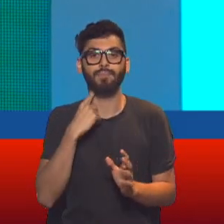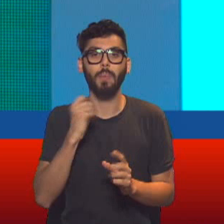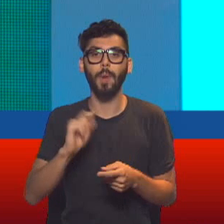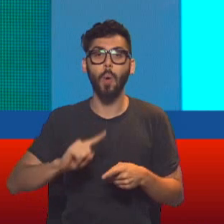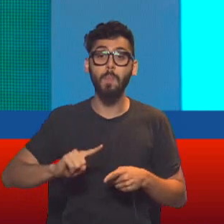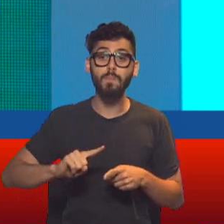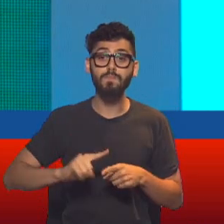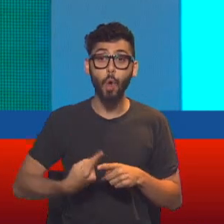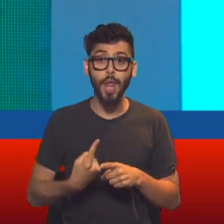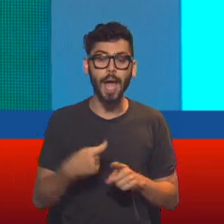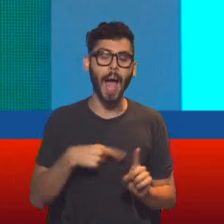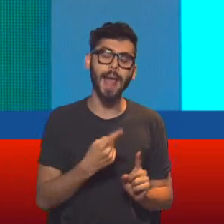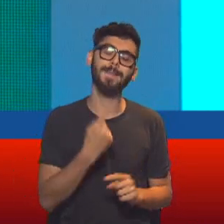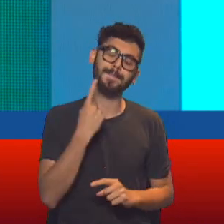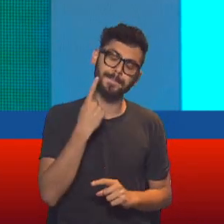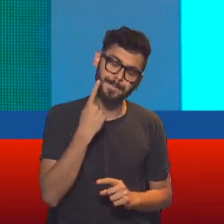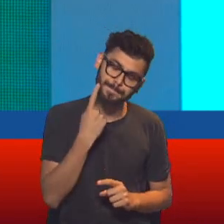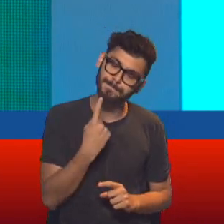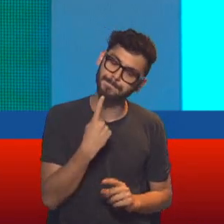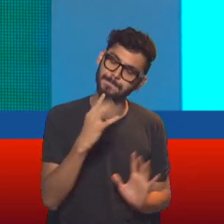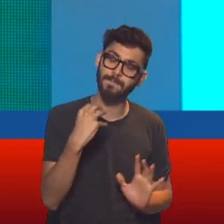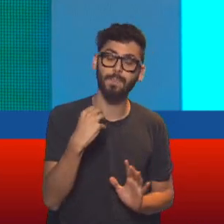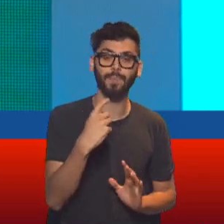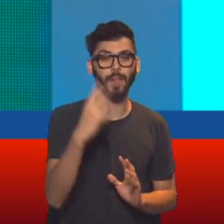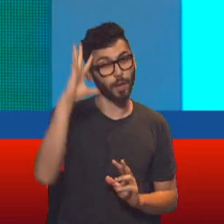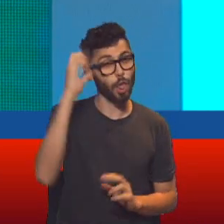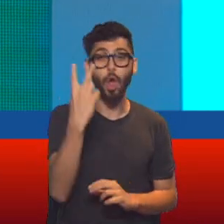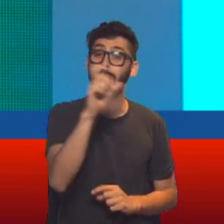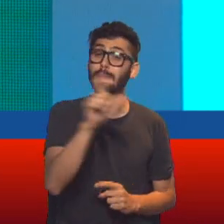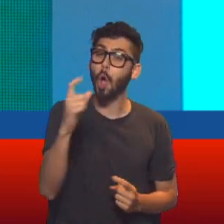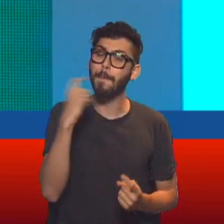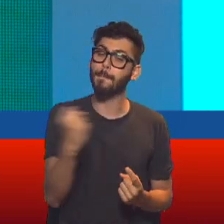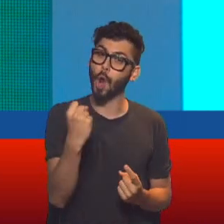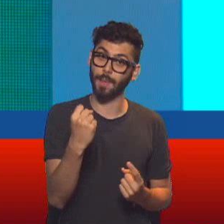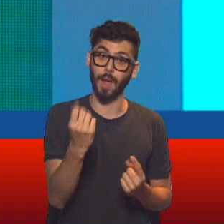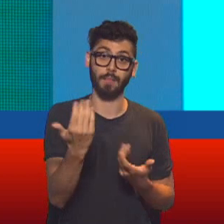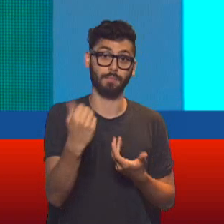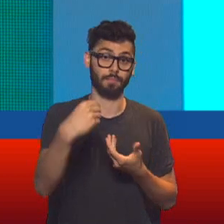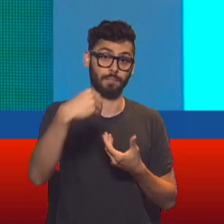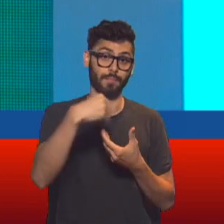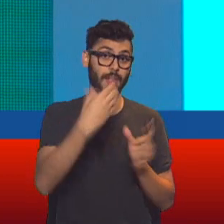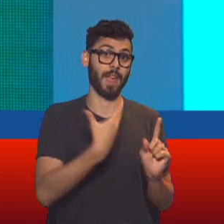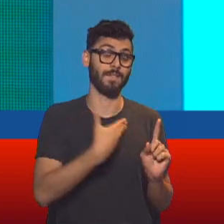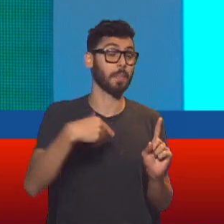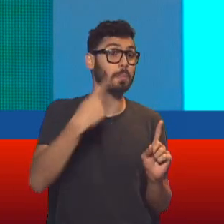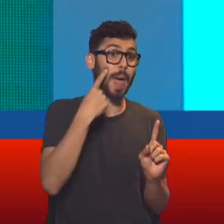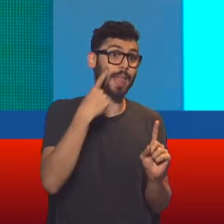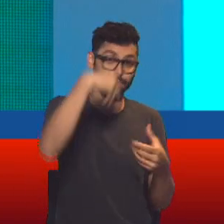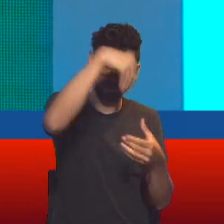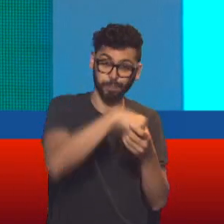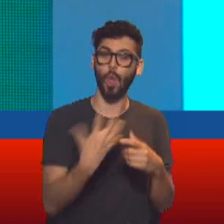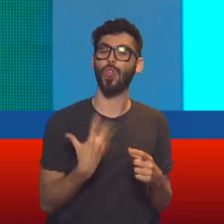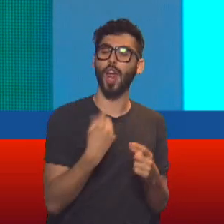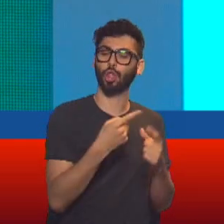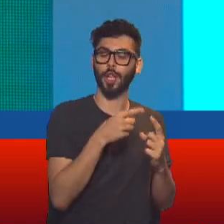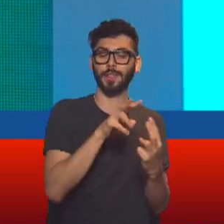políticos ahí describe un poco más, ¿no? Porque recordemos a dos hombres muy importantes que formaban parte del directorio del Fondo Monetario Internacional en ese